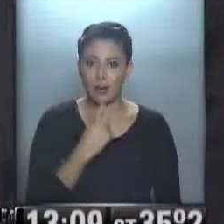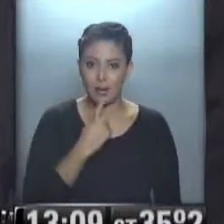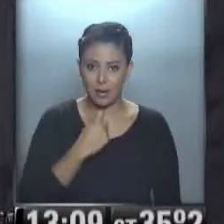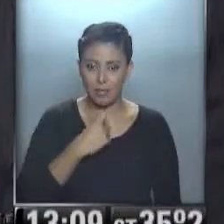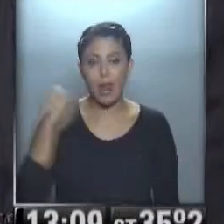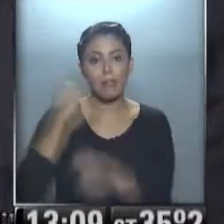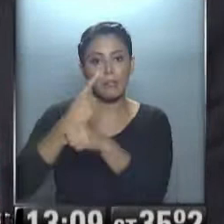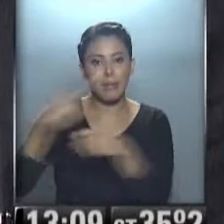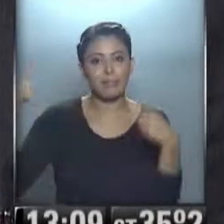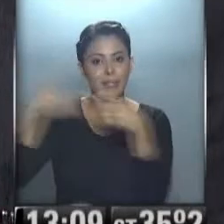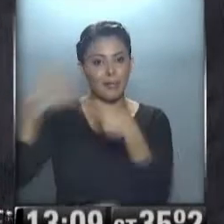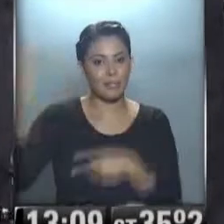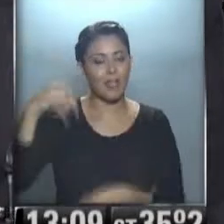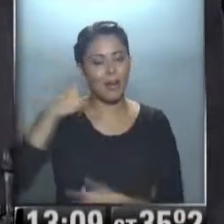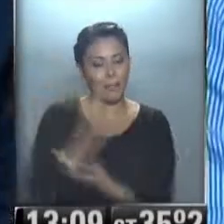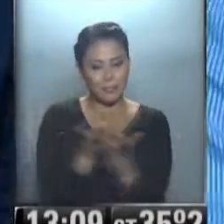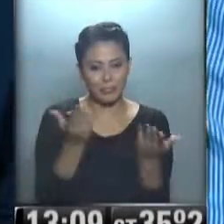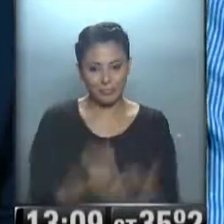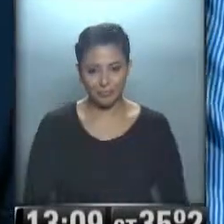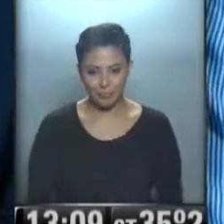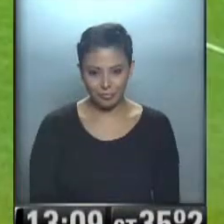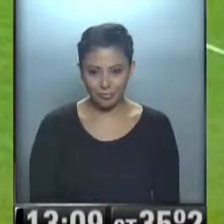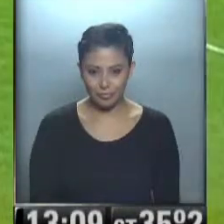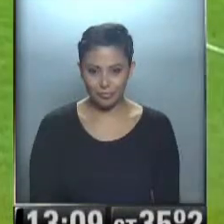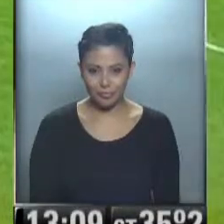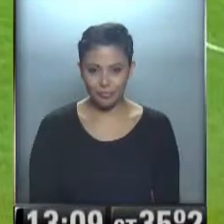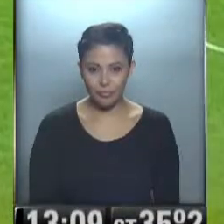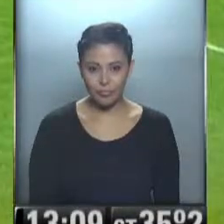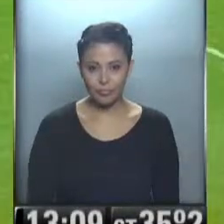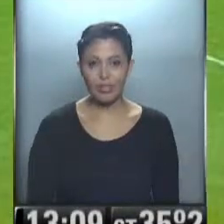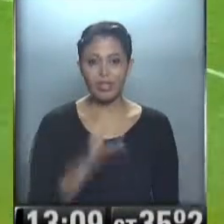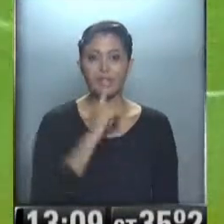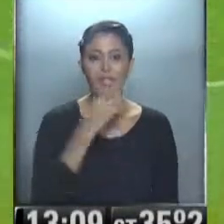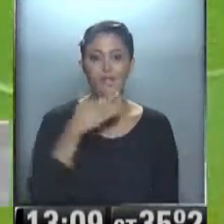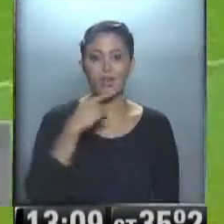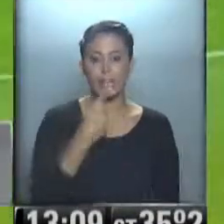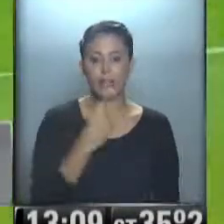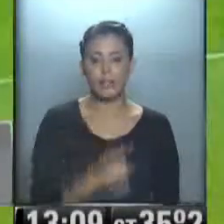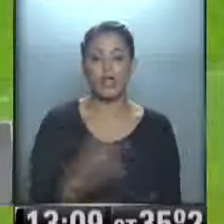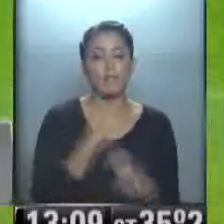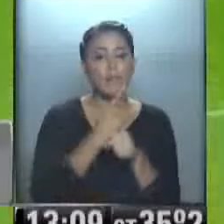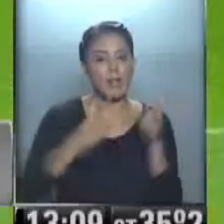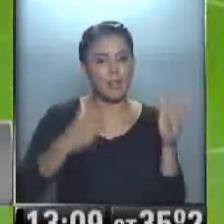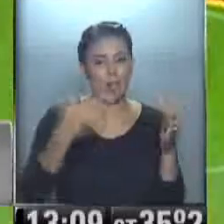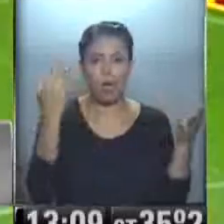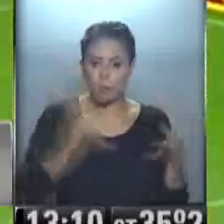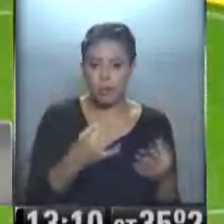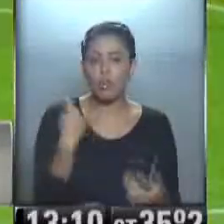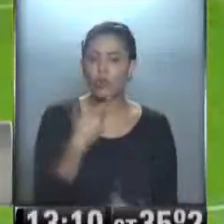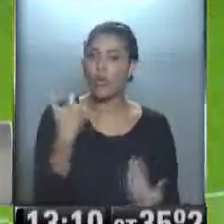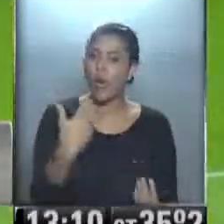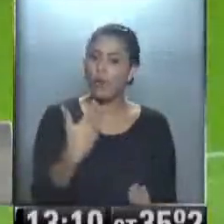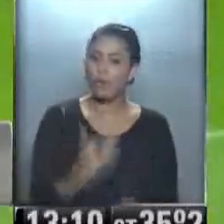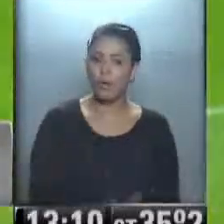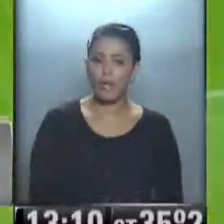primer superclásico del año. Compartimos las notas. Creo que el primer tiempo fue bastante correcto en el sentido que podíamos habernos